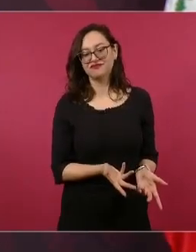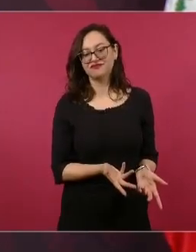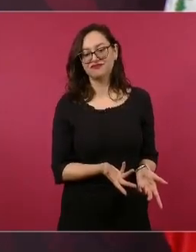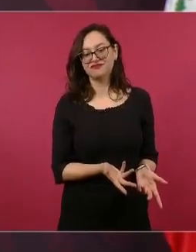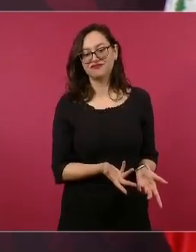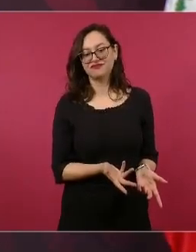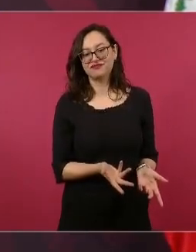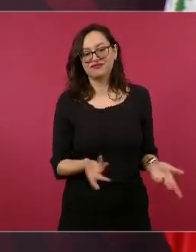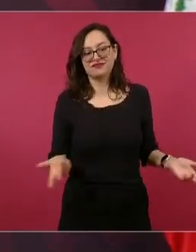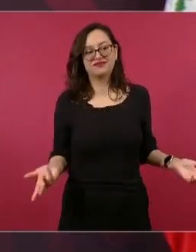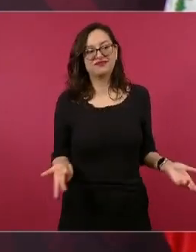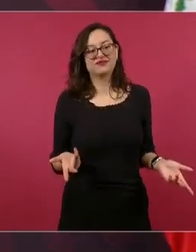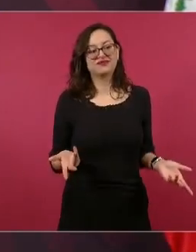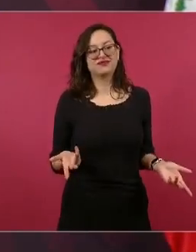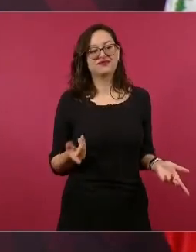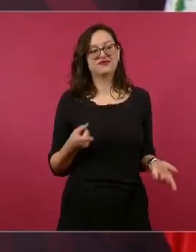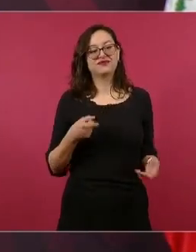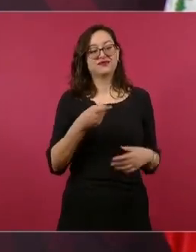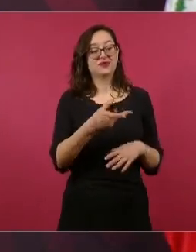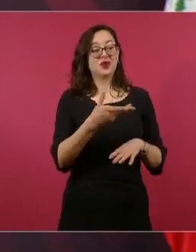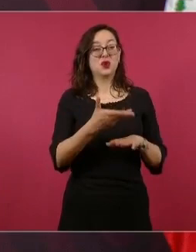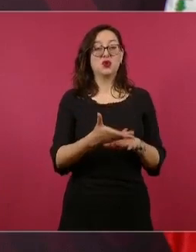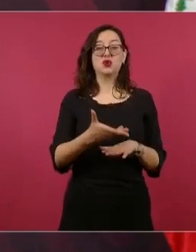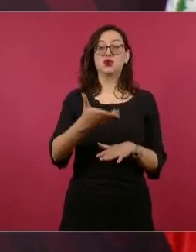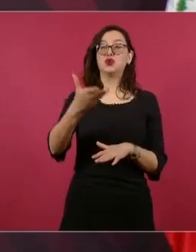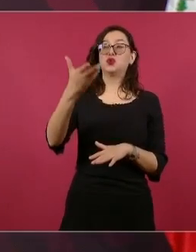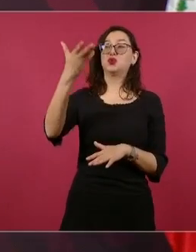¿desde cuándo? desde Cedillo